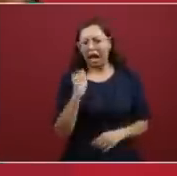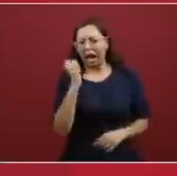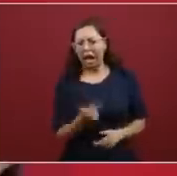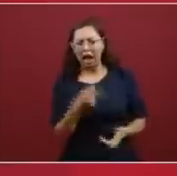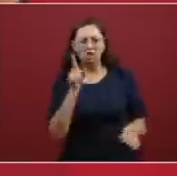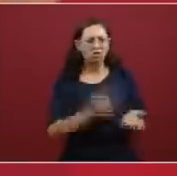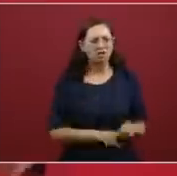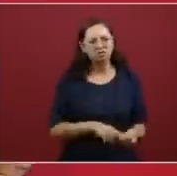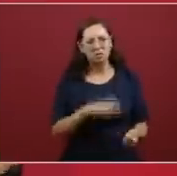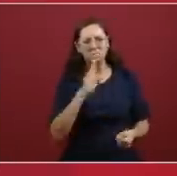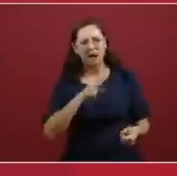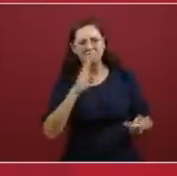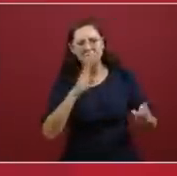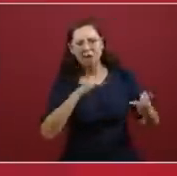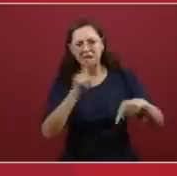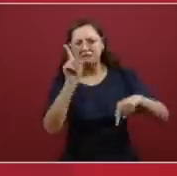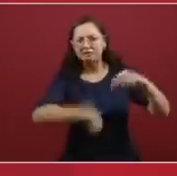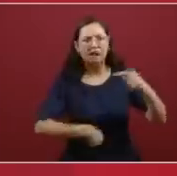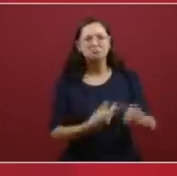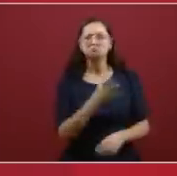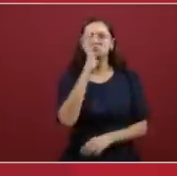de revocación de mandato.